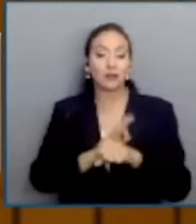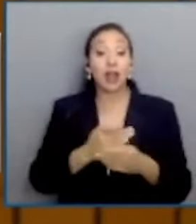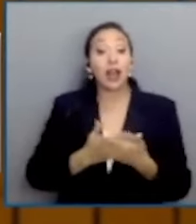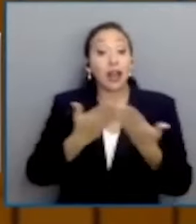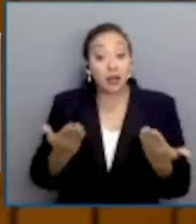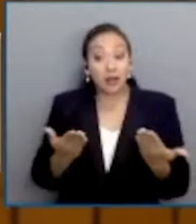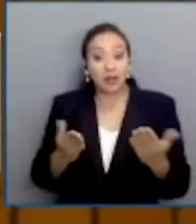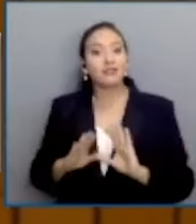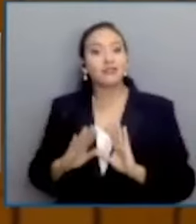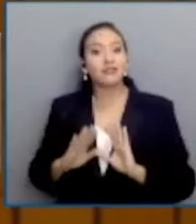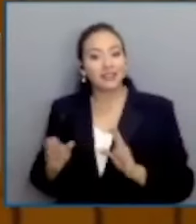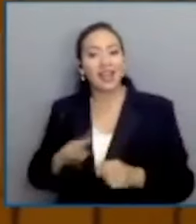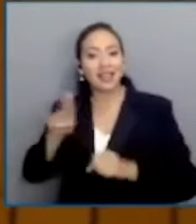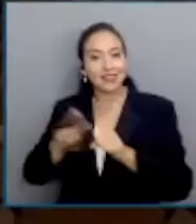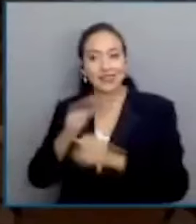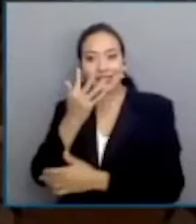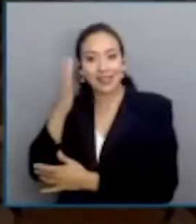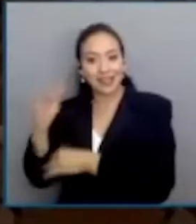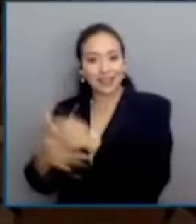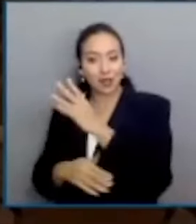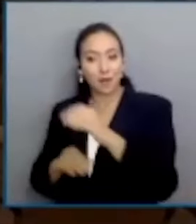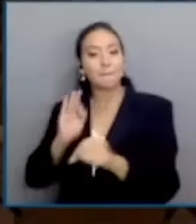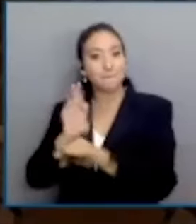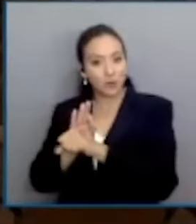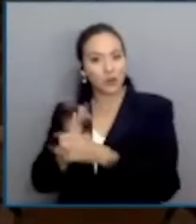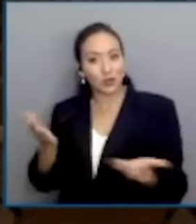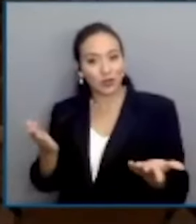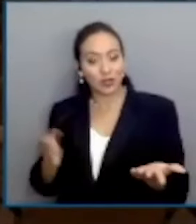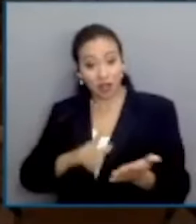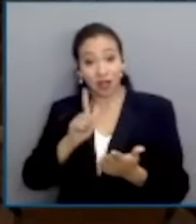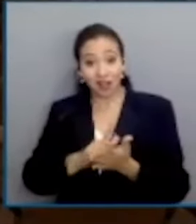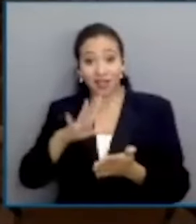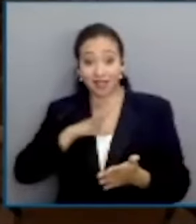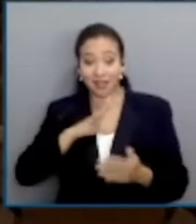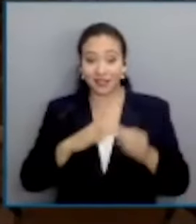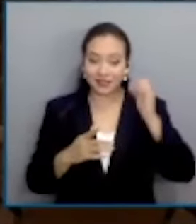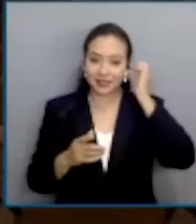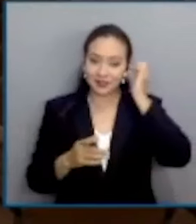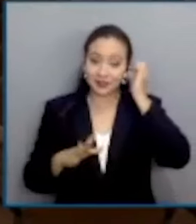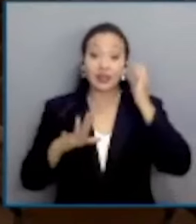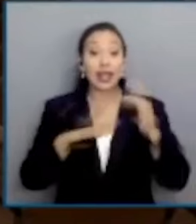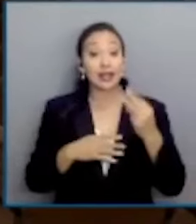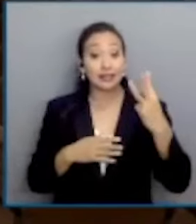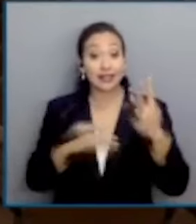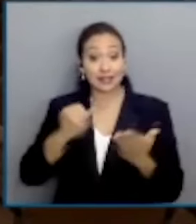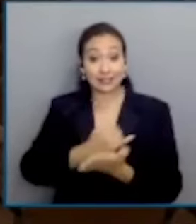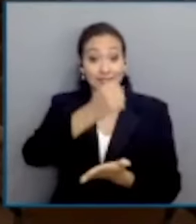protección de la naturaleza por su valor en sí misma. En el encuentro detalló tres sentencias relevantes, entre ellas el